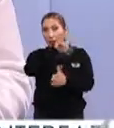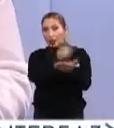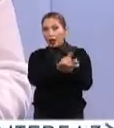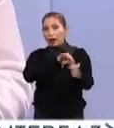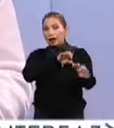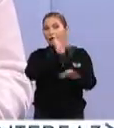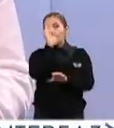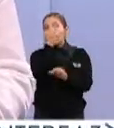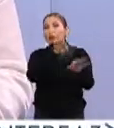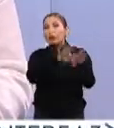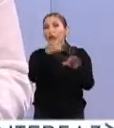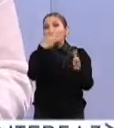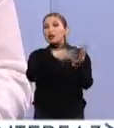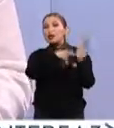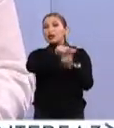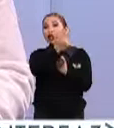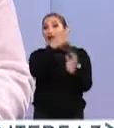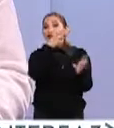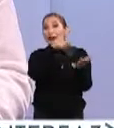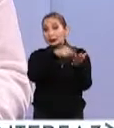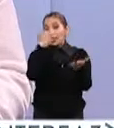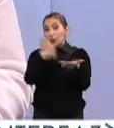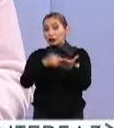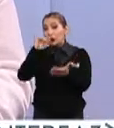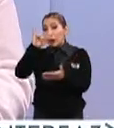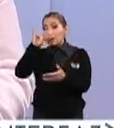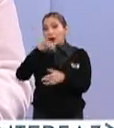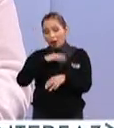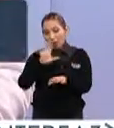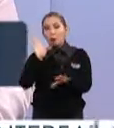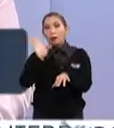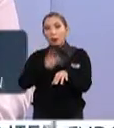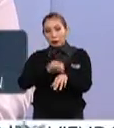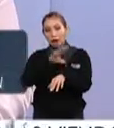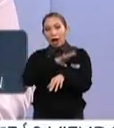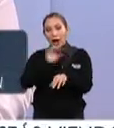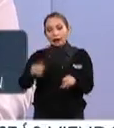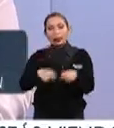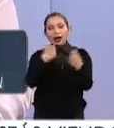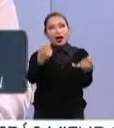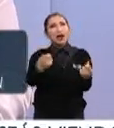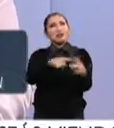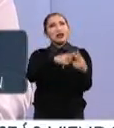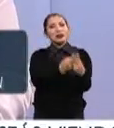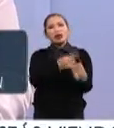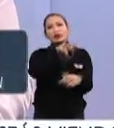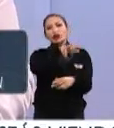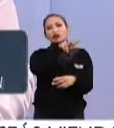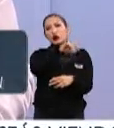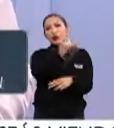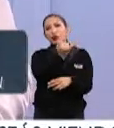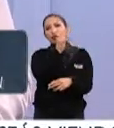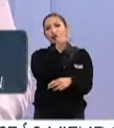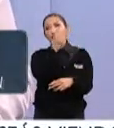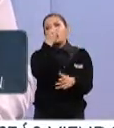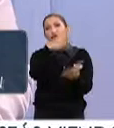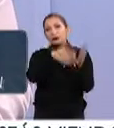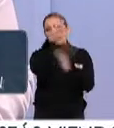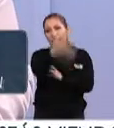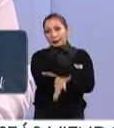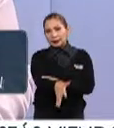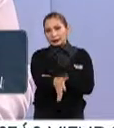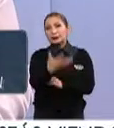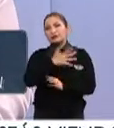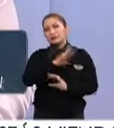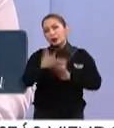desde el 2012. En el Instituto Politécnico Nacional esta prestación la venimos otorgando desde el 18 de junio del 2010.